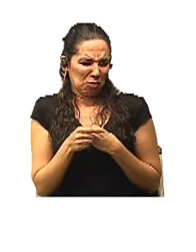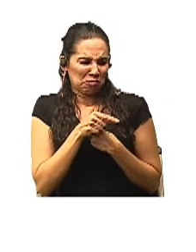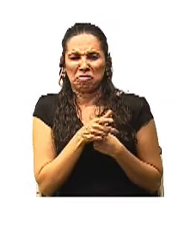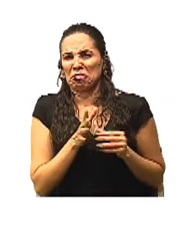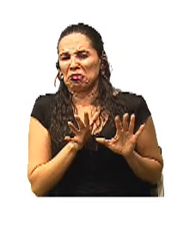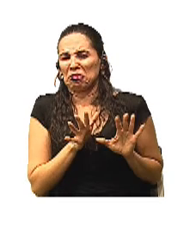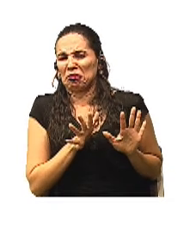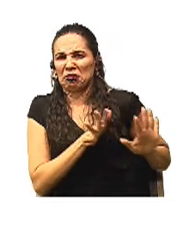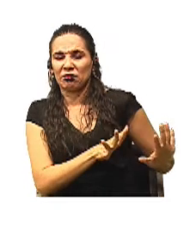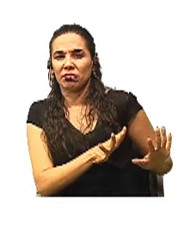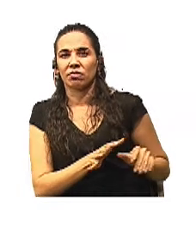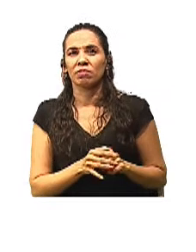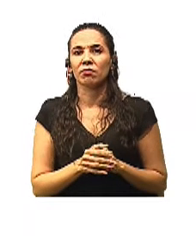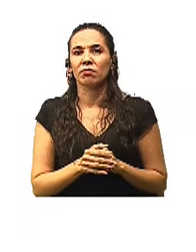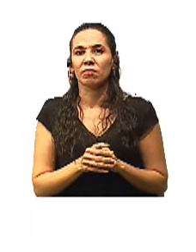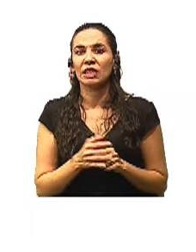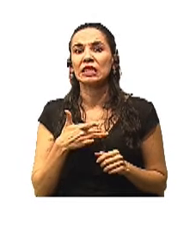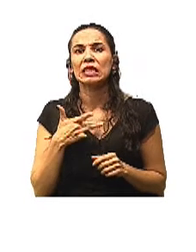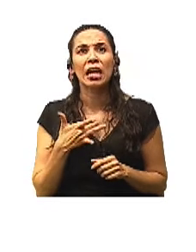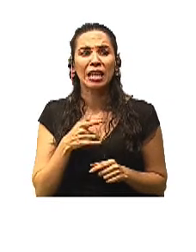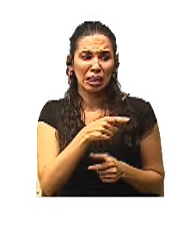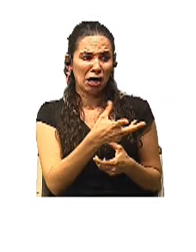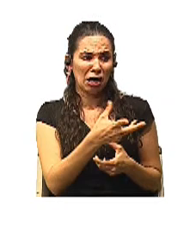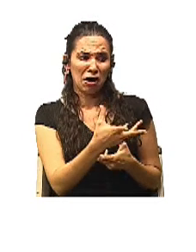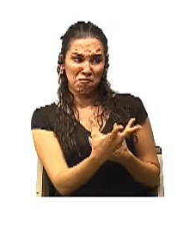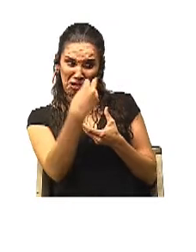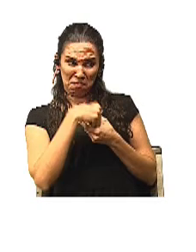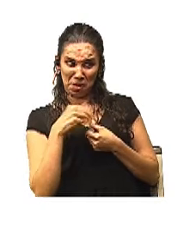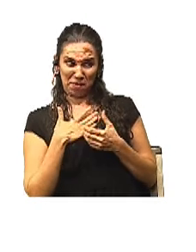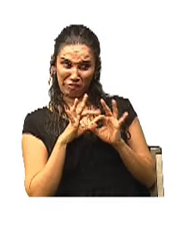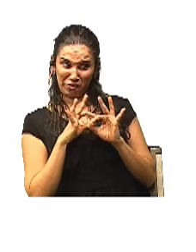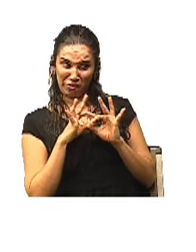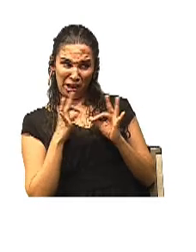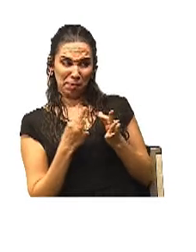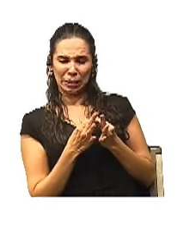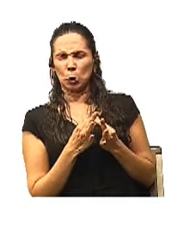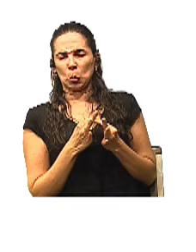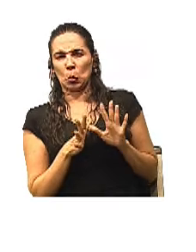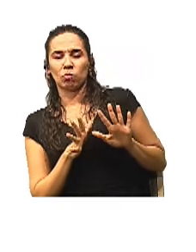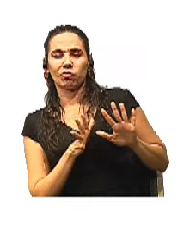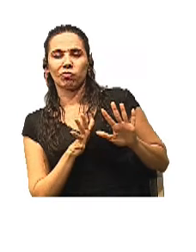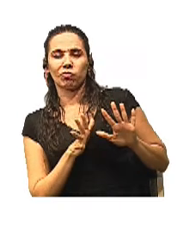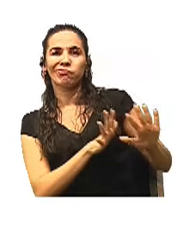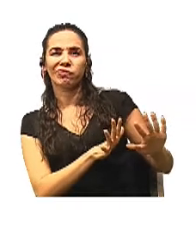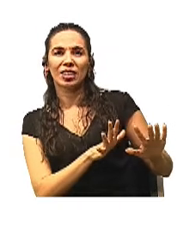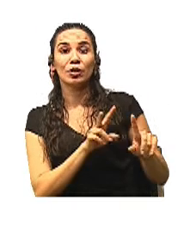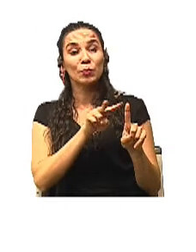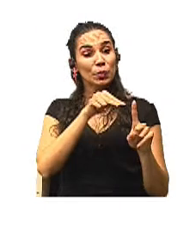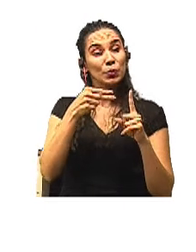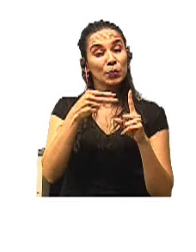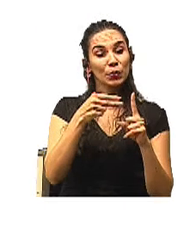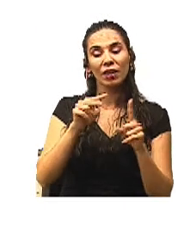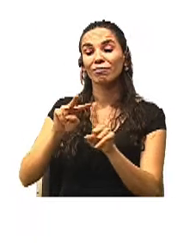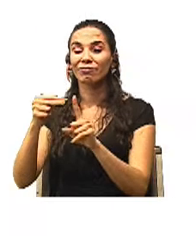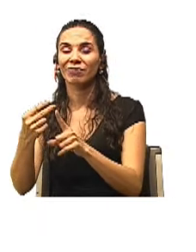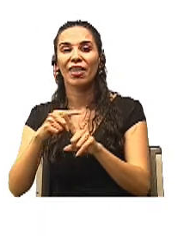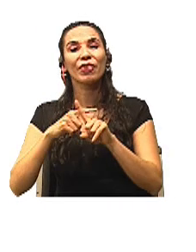miedo. Sienten que ya no es parte de su familia. Por eso este doble enfoque.